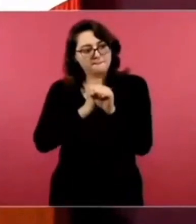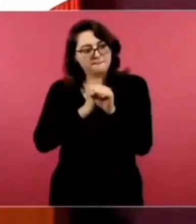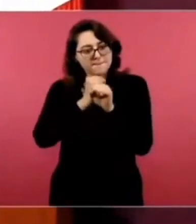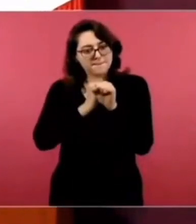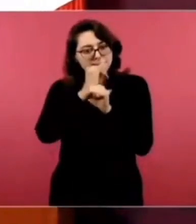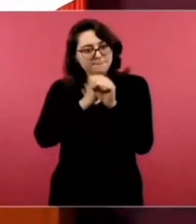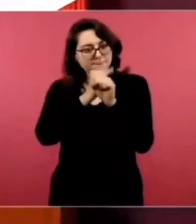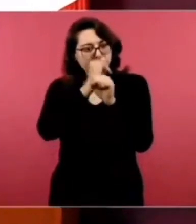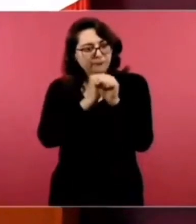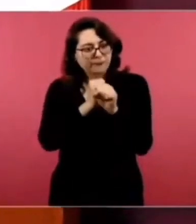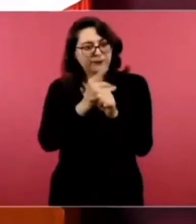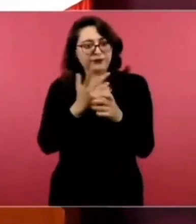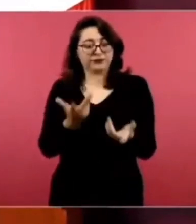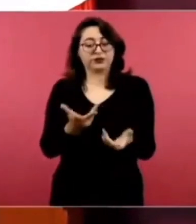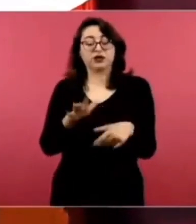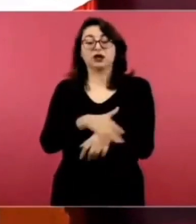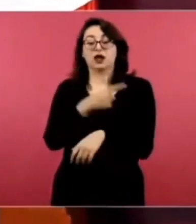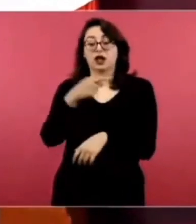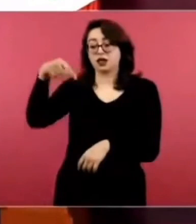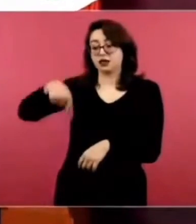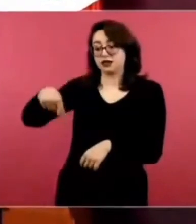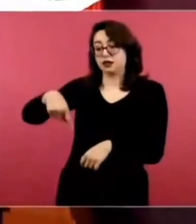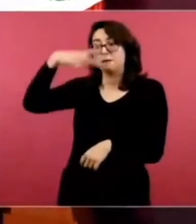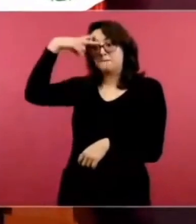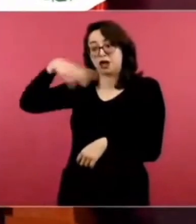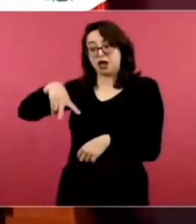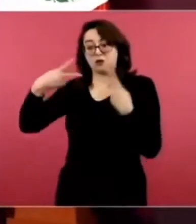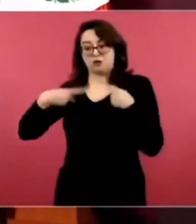científicos, investigadores mexicanos,